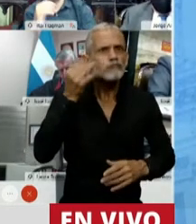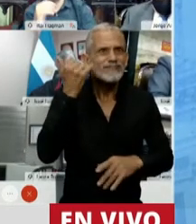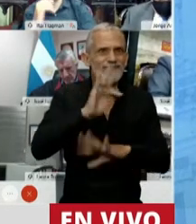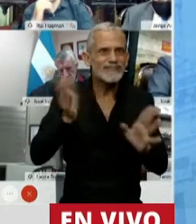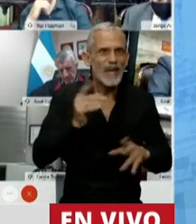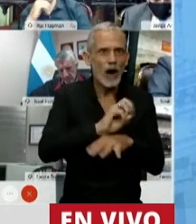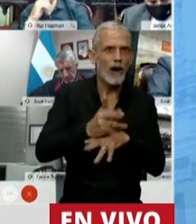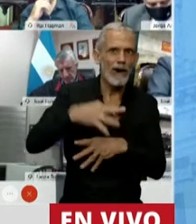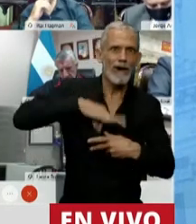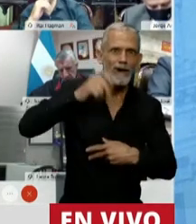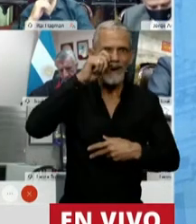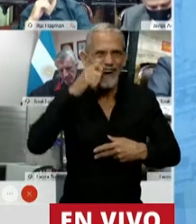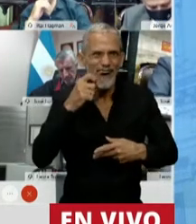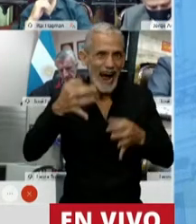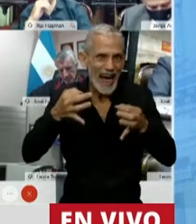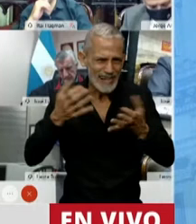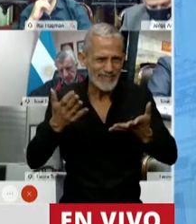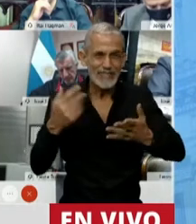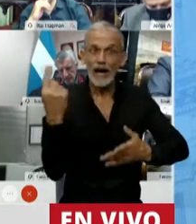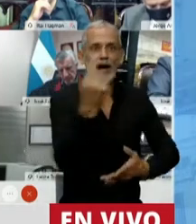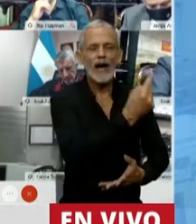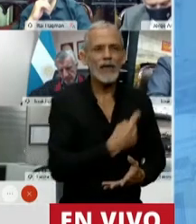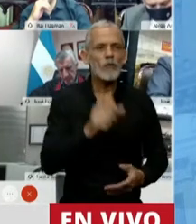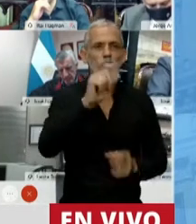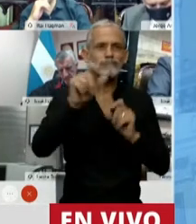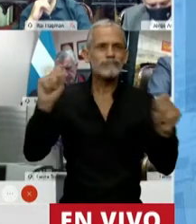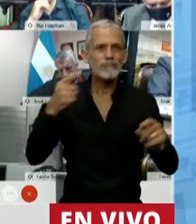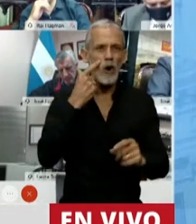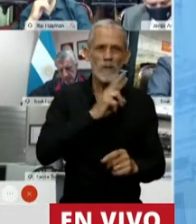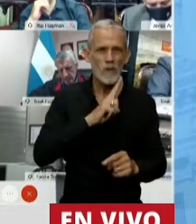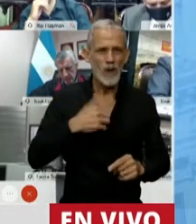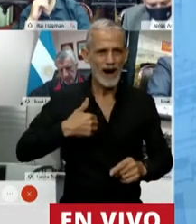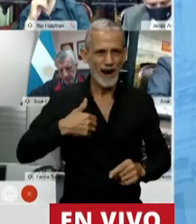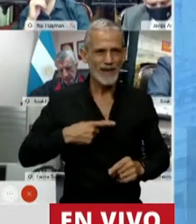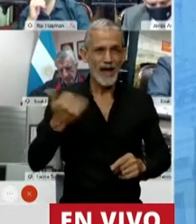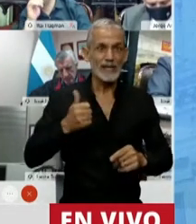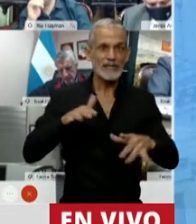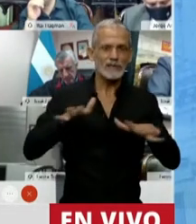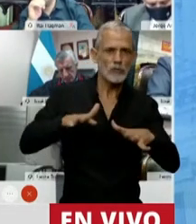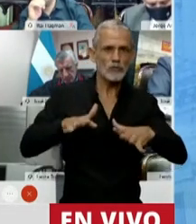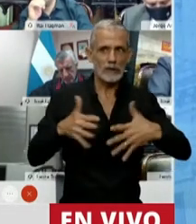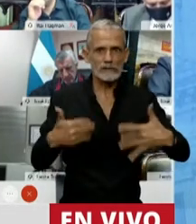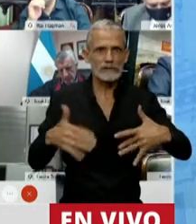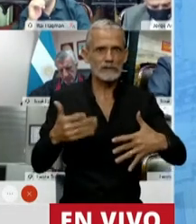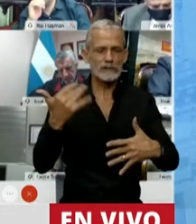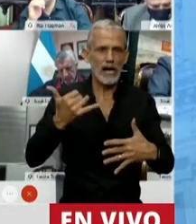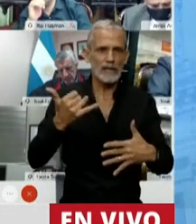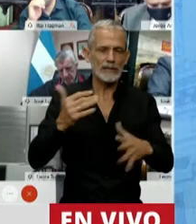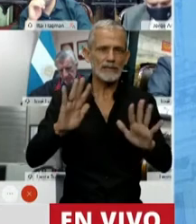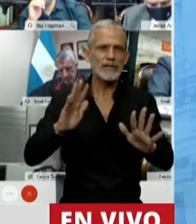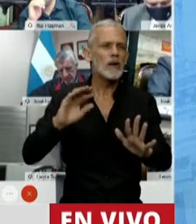señor presidente, lo viven cada uno y cada una de las argentinas ante una situación, por eso sigue siendo el